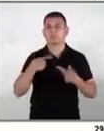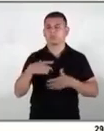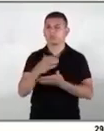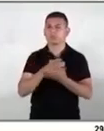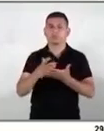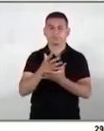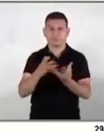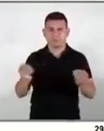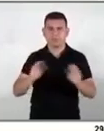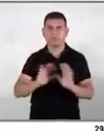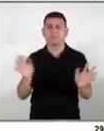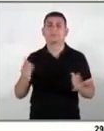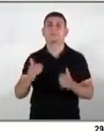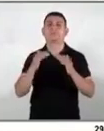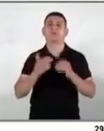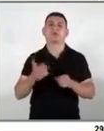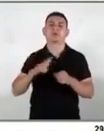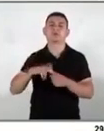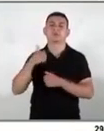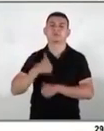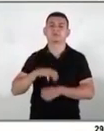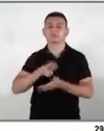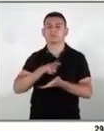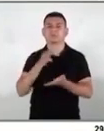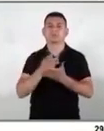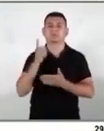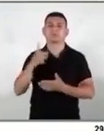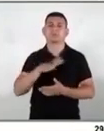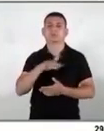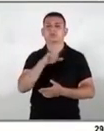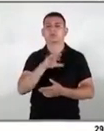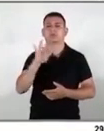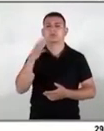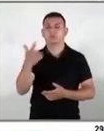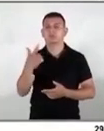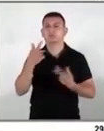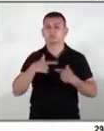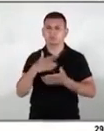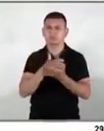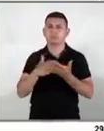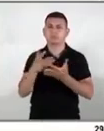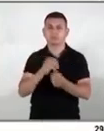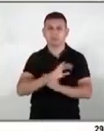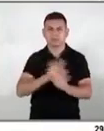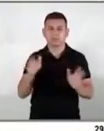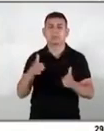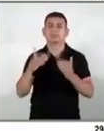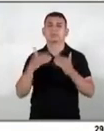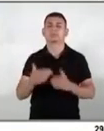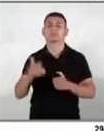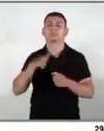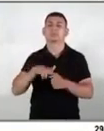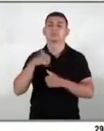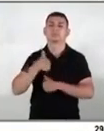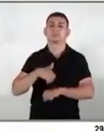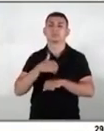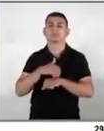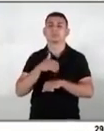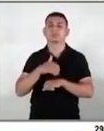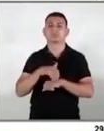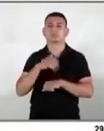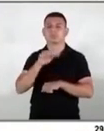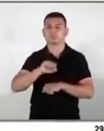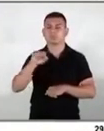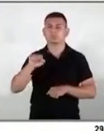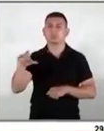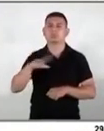casos recuperados, la jurisdicción de la Mixteca 147 casos recuperados, la jurisdicción de la